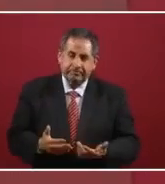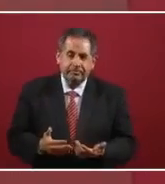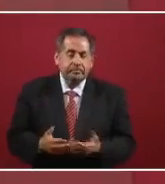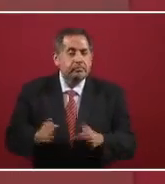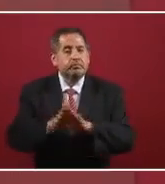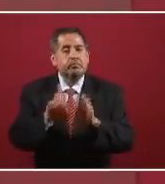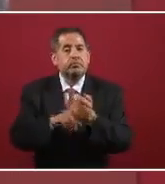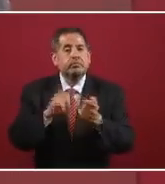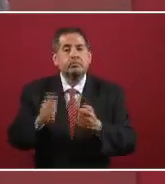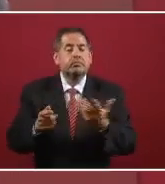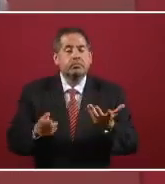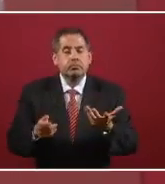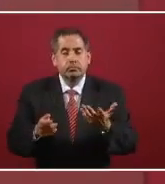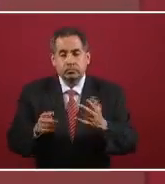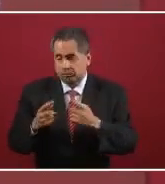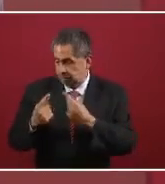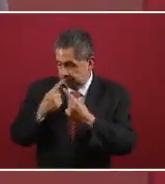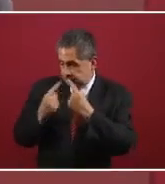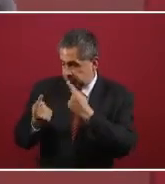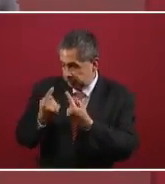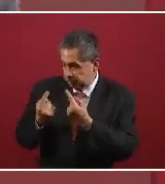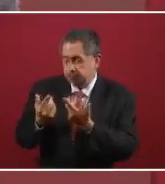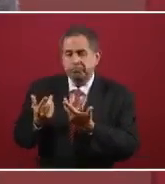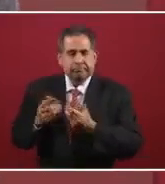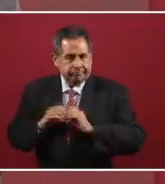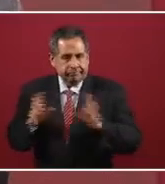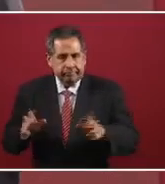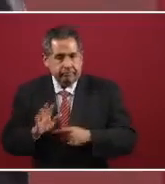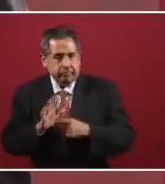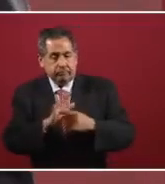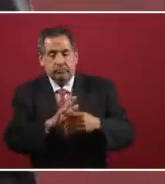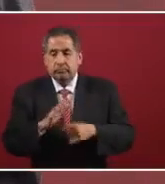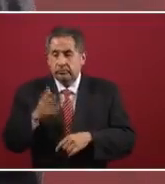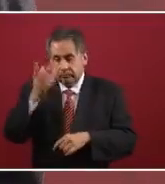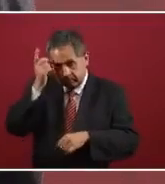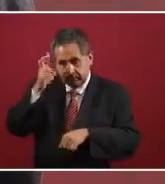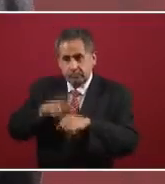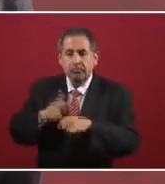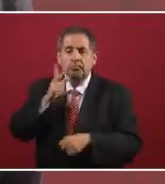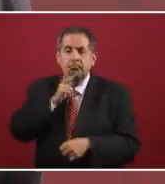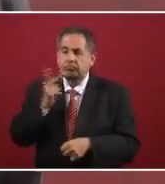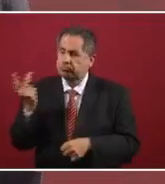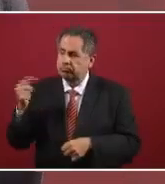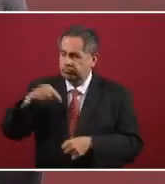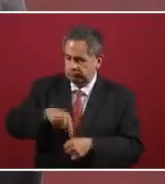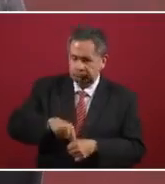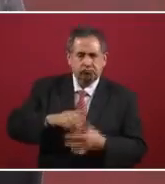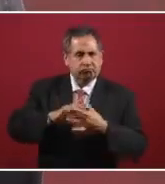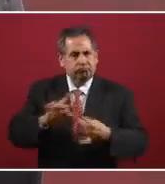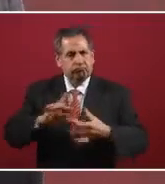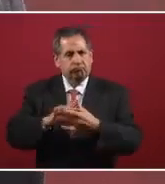cómo se llevaron a cabo las cosas. Le voy a pedir al director de Pemex que dé a conocer